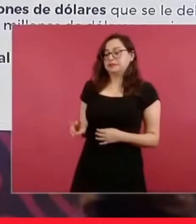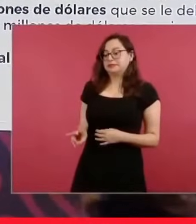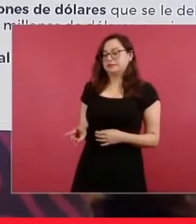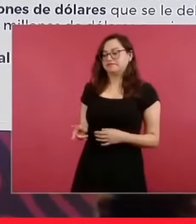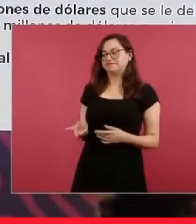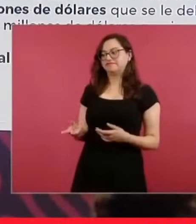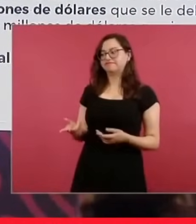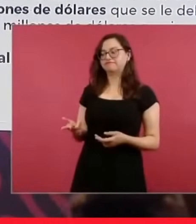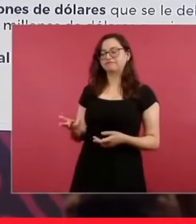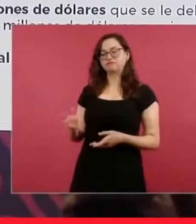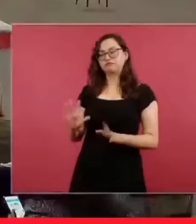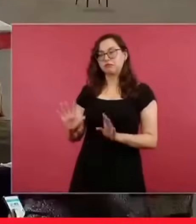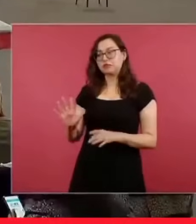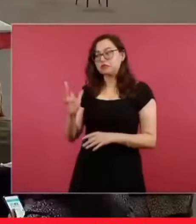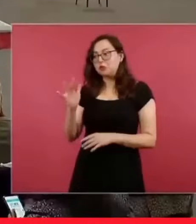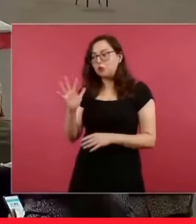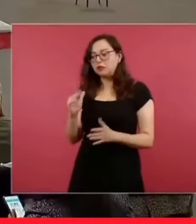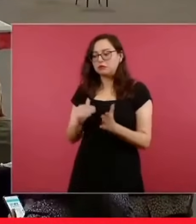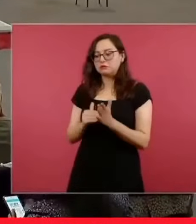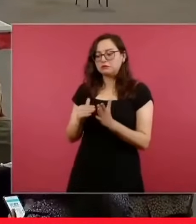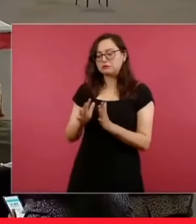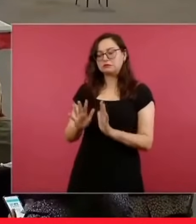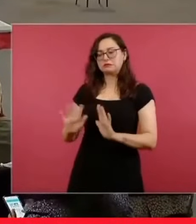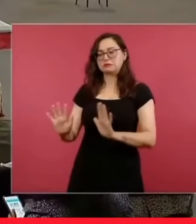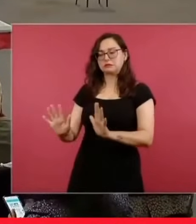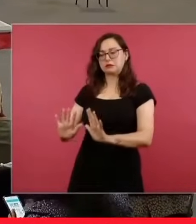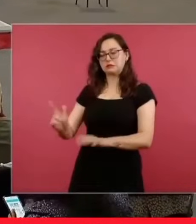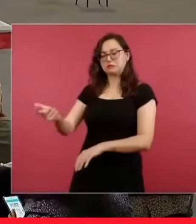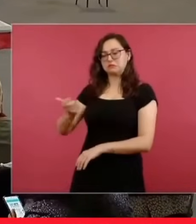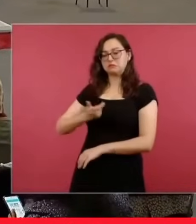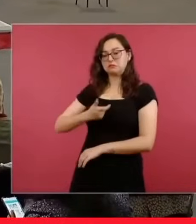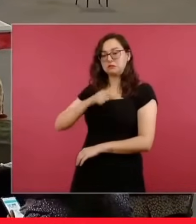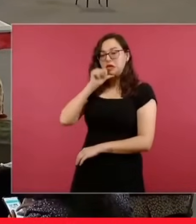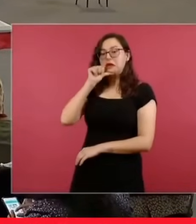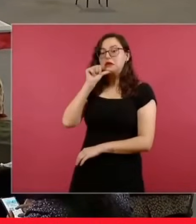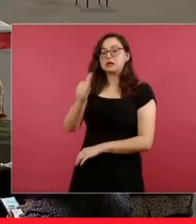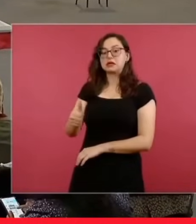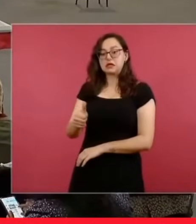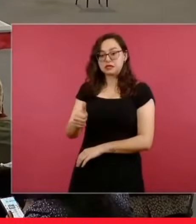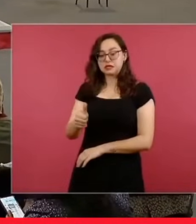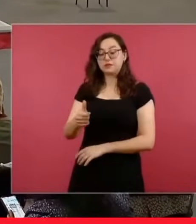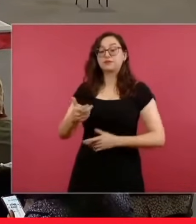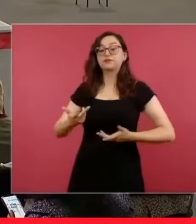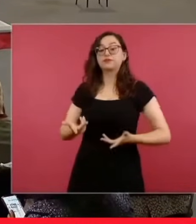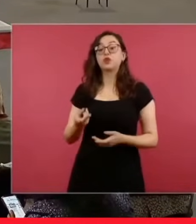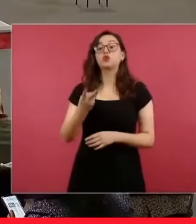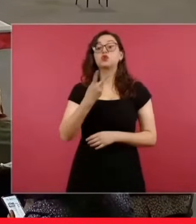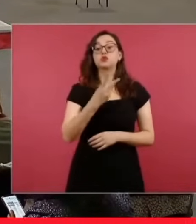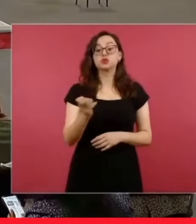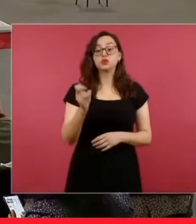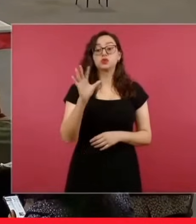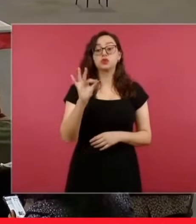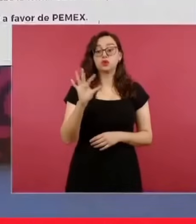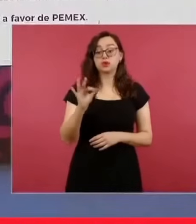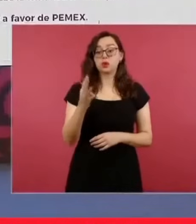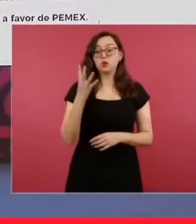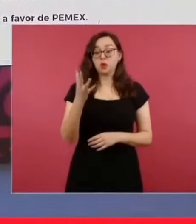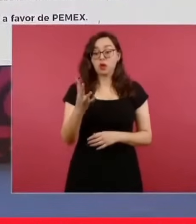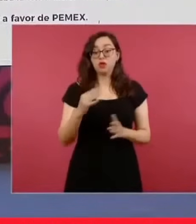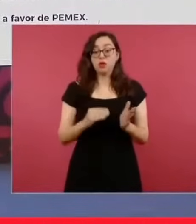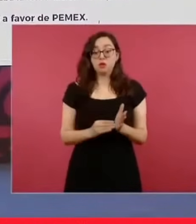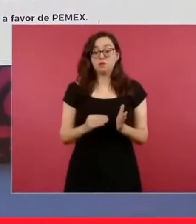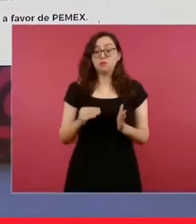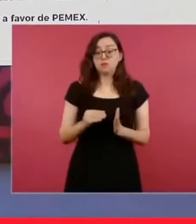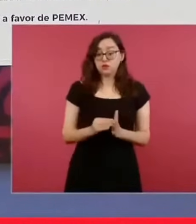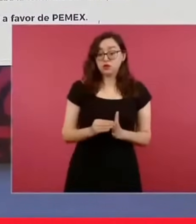pago, que se le debían de las tarifas mensuales, y renunció a 244 millones de lo